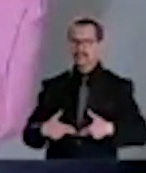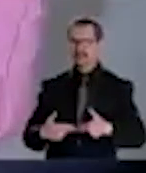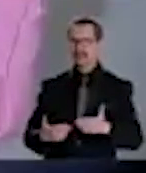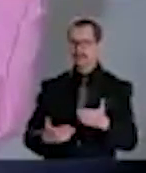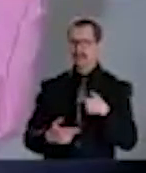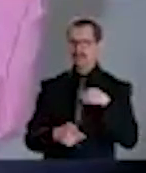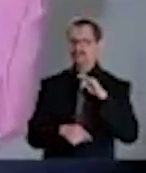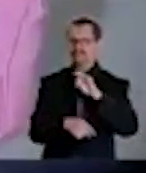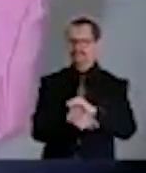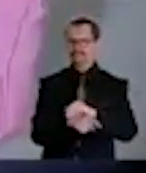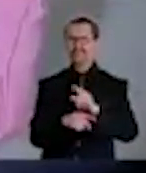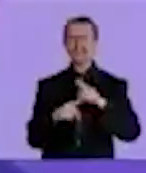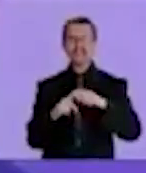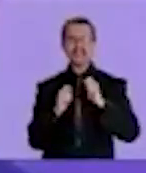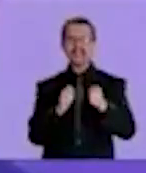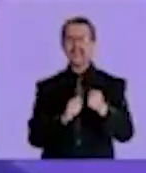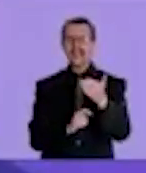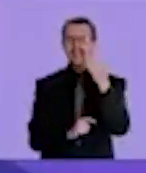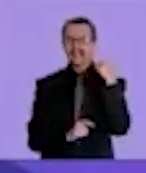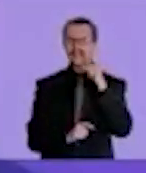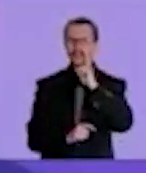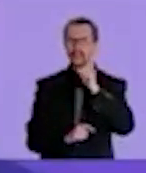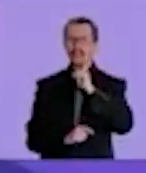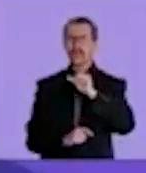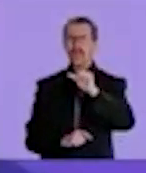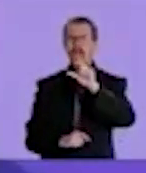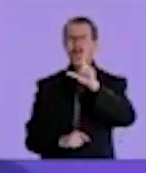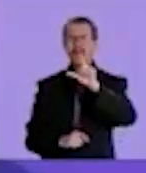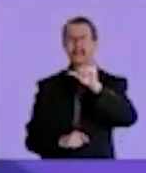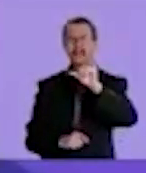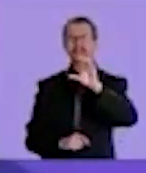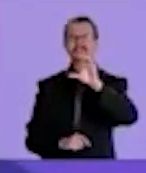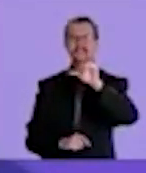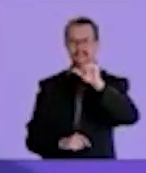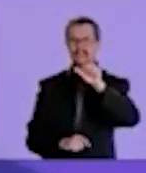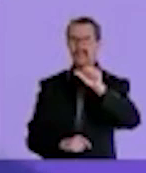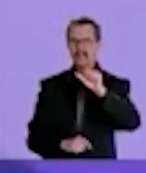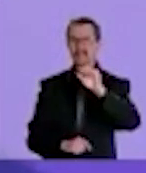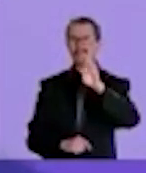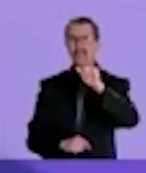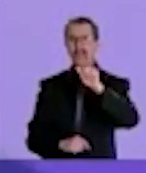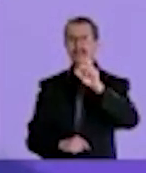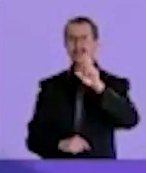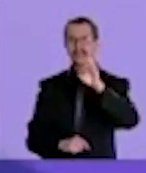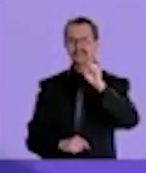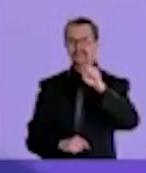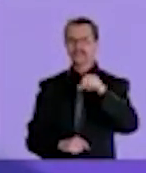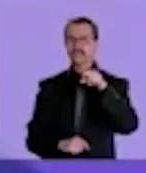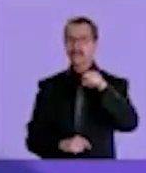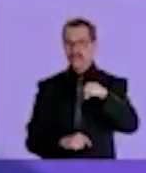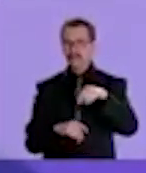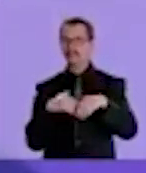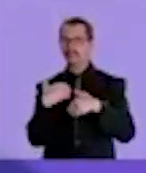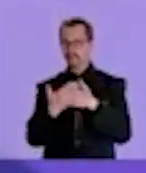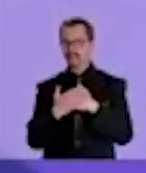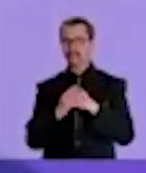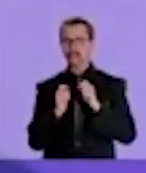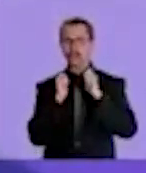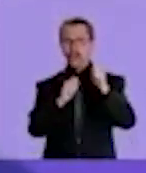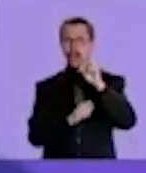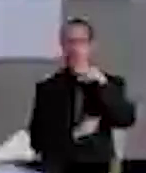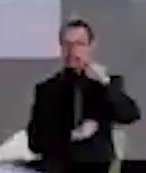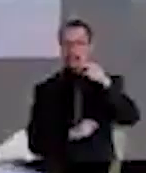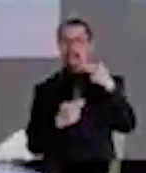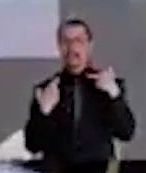bárcenas base de c su principal propósito pero frente a donald trump